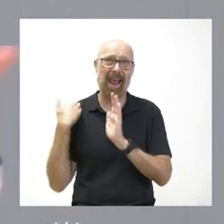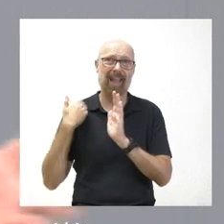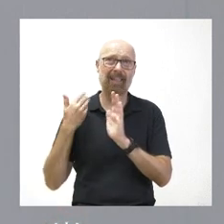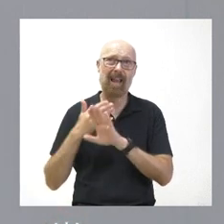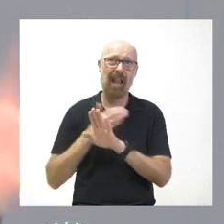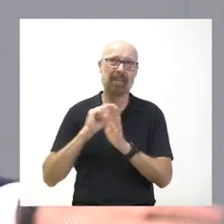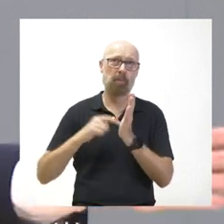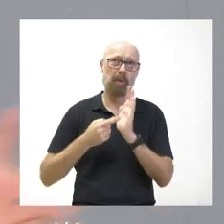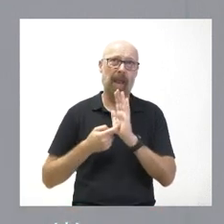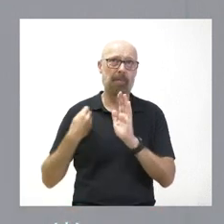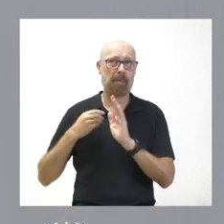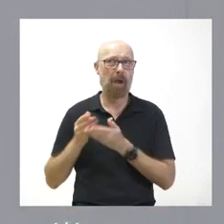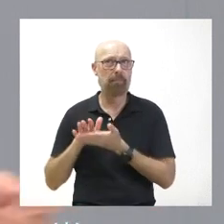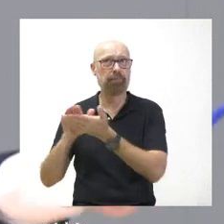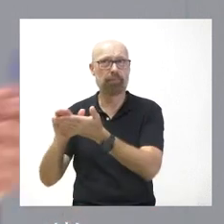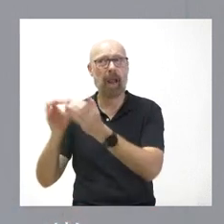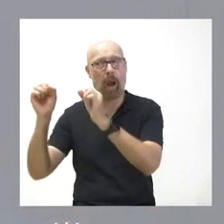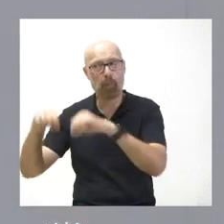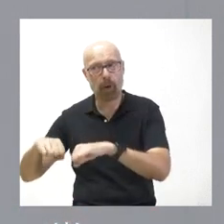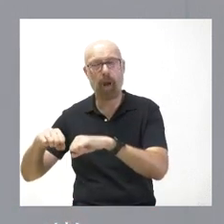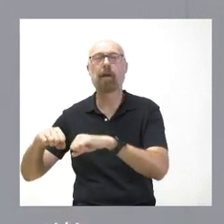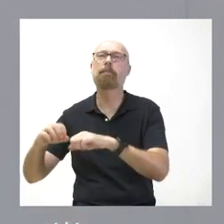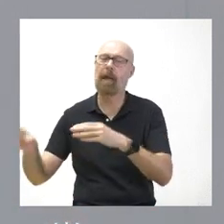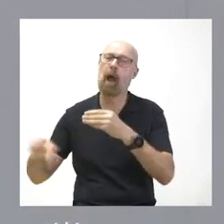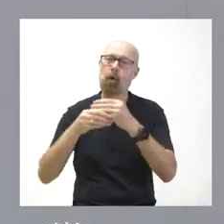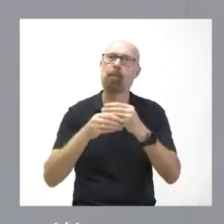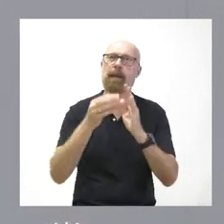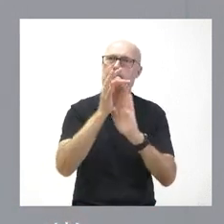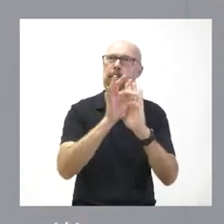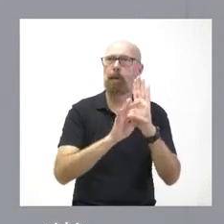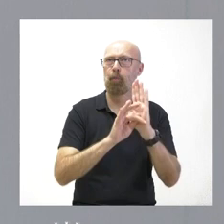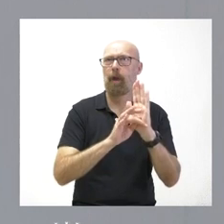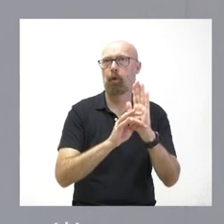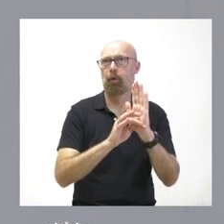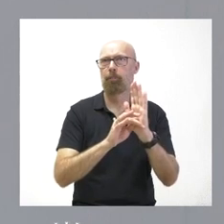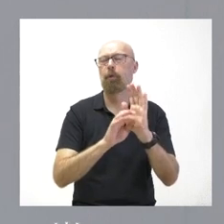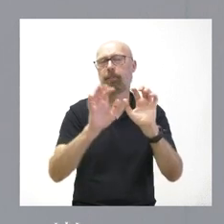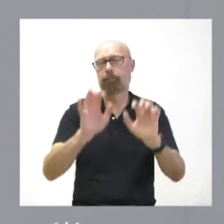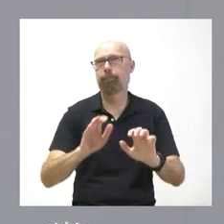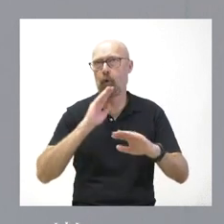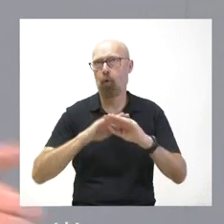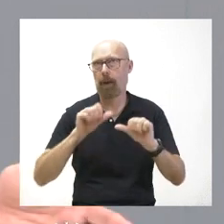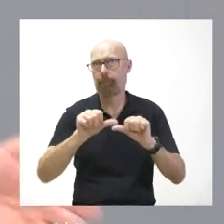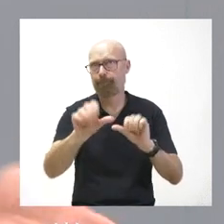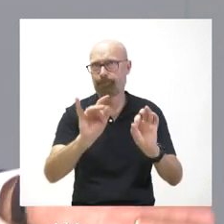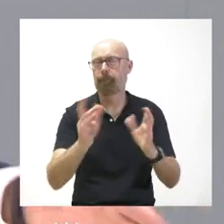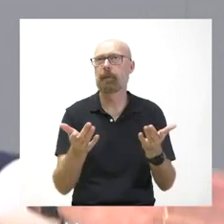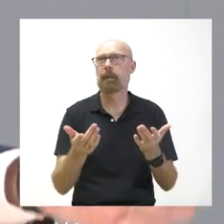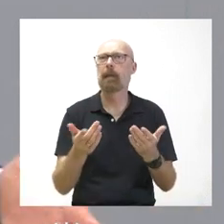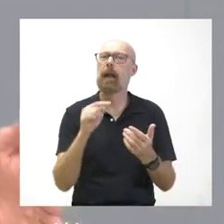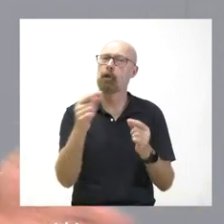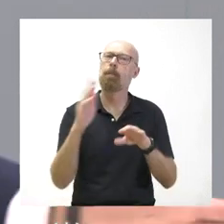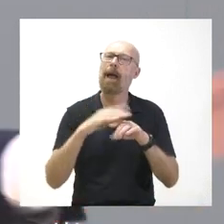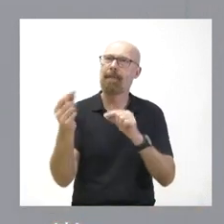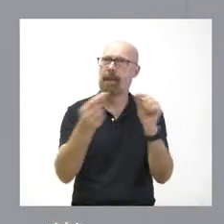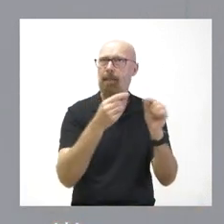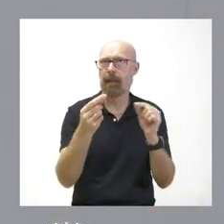Acompaña a los presupuestos y como es natural pues forma parte de lo que es el debate presupuestario vamos a intentar